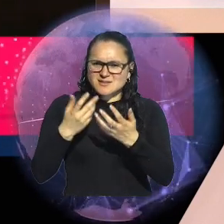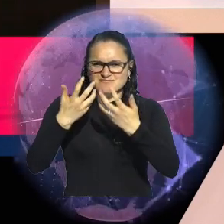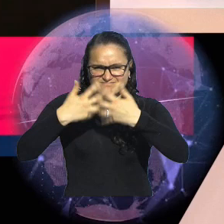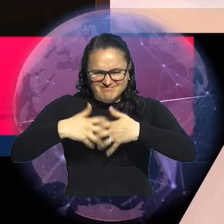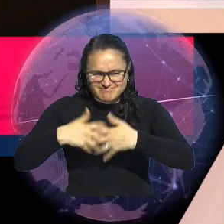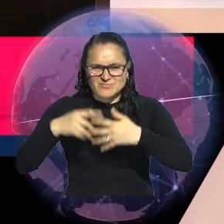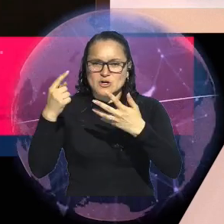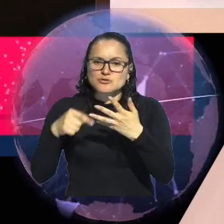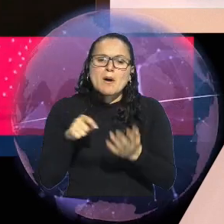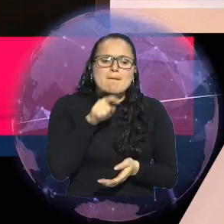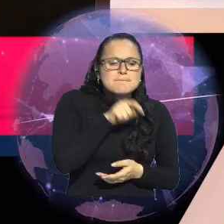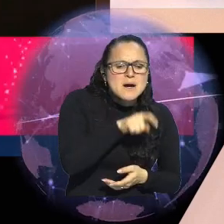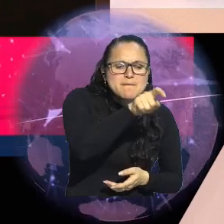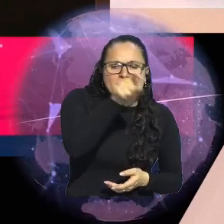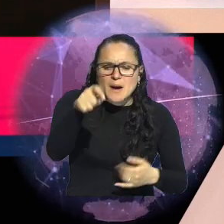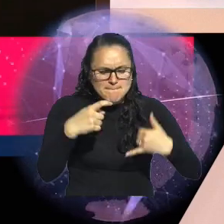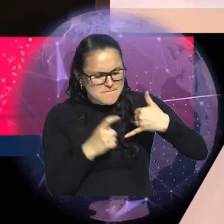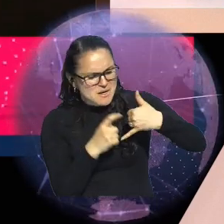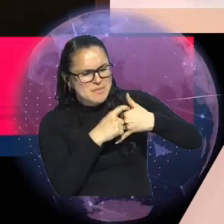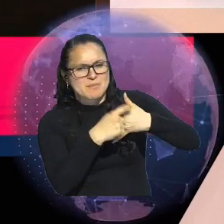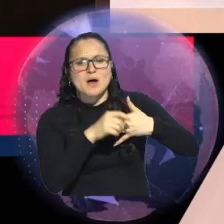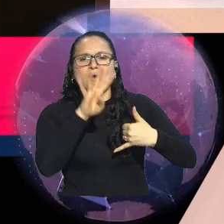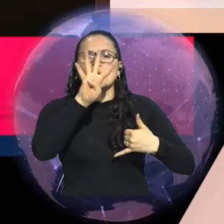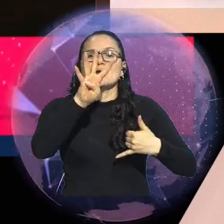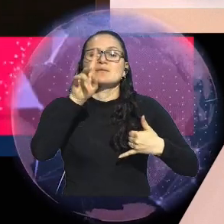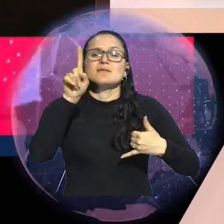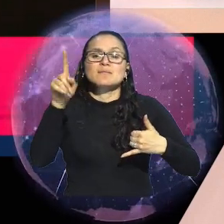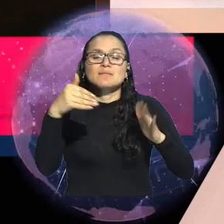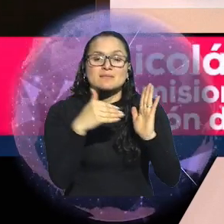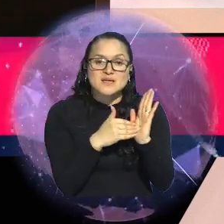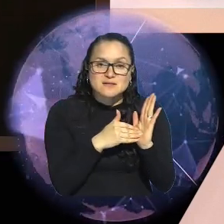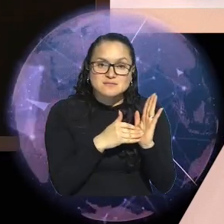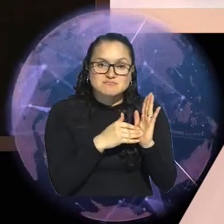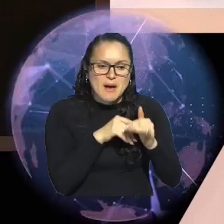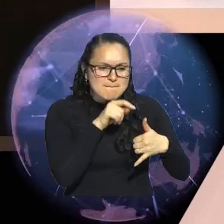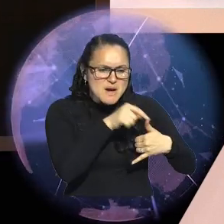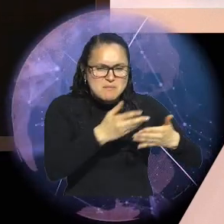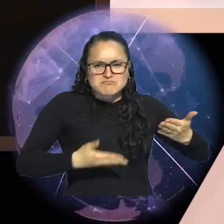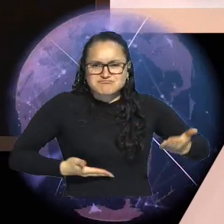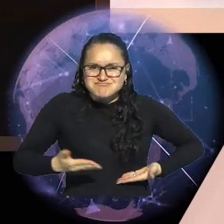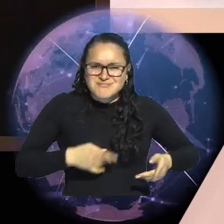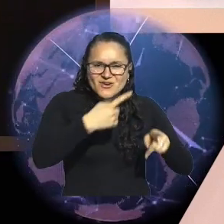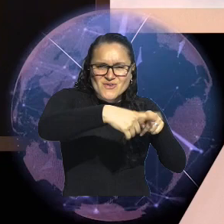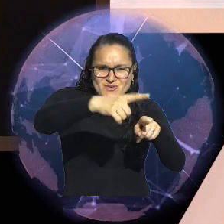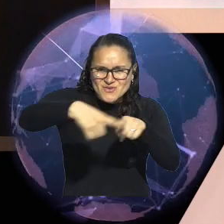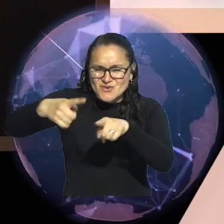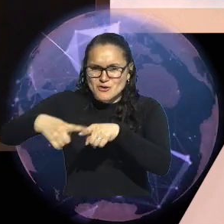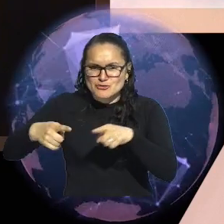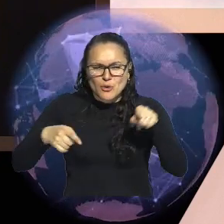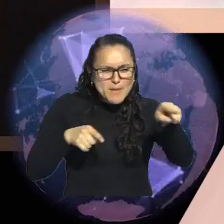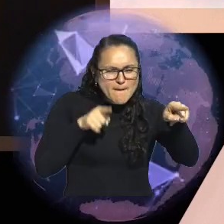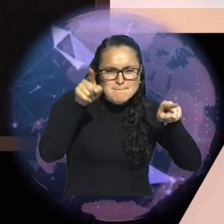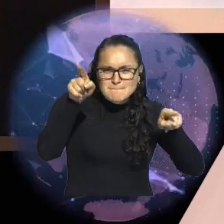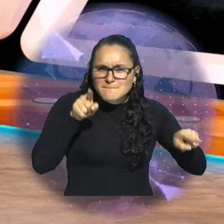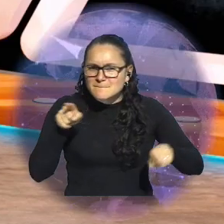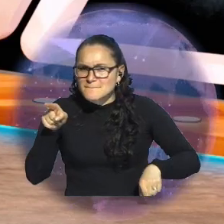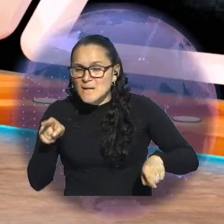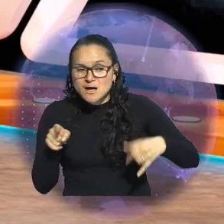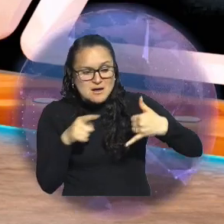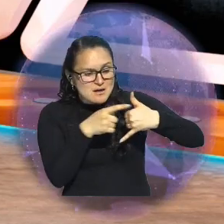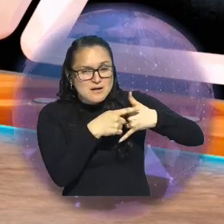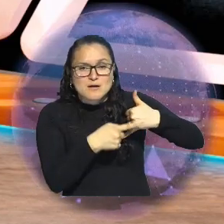puntos de atención ubicados a lo largo de todo el territorio y su red operativa se encuentra presente en los 32 departamentos